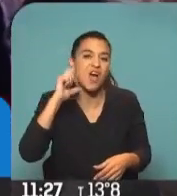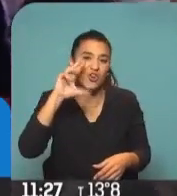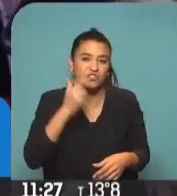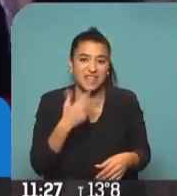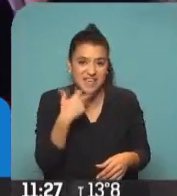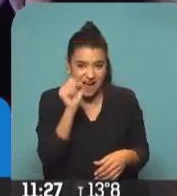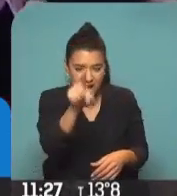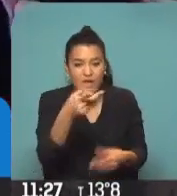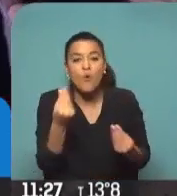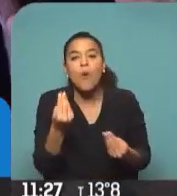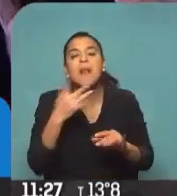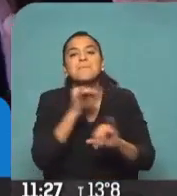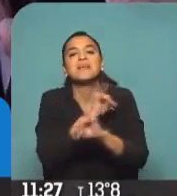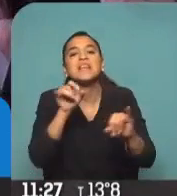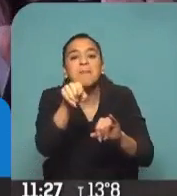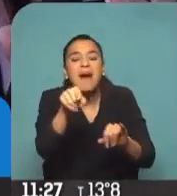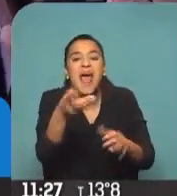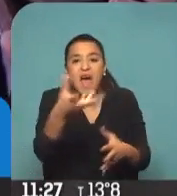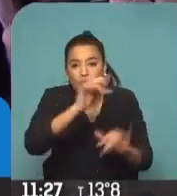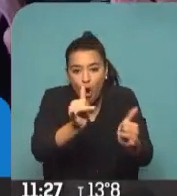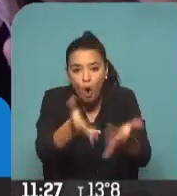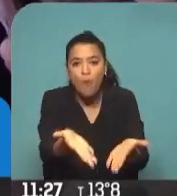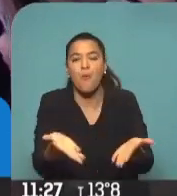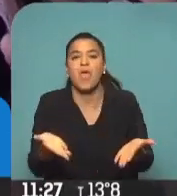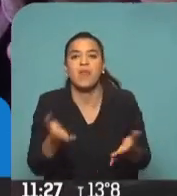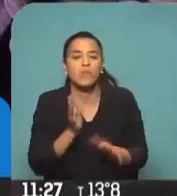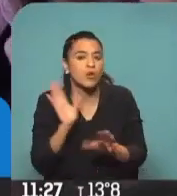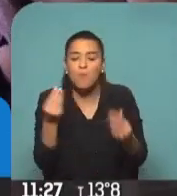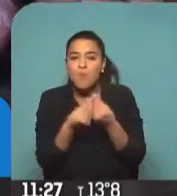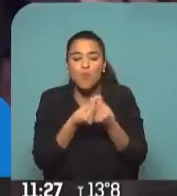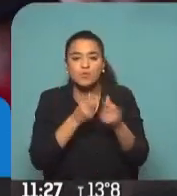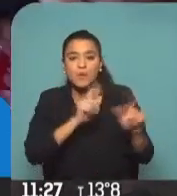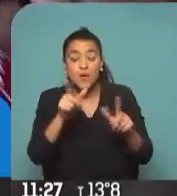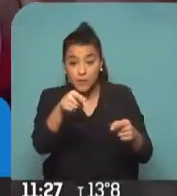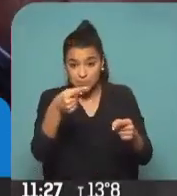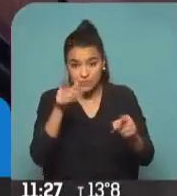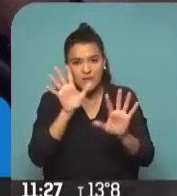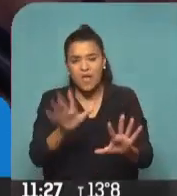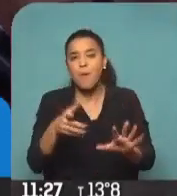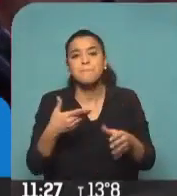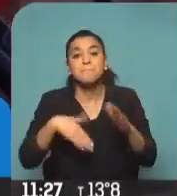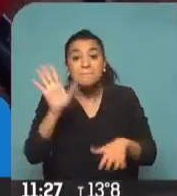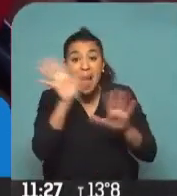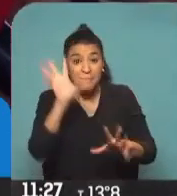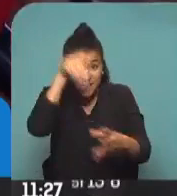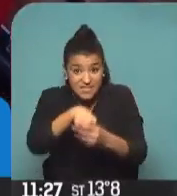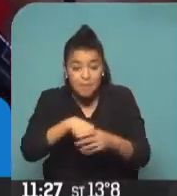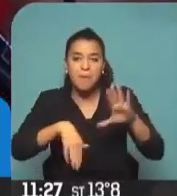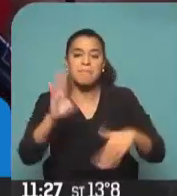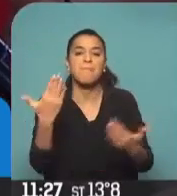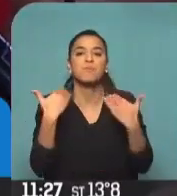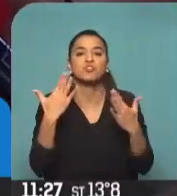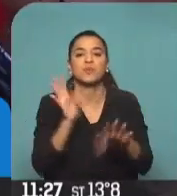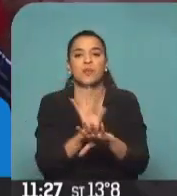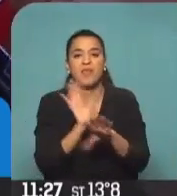hija. Digo, ¿cuál es el mensaje para ellos teniendo en cuenta con el bombardeo de imágenes que hubo en esta campaña? Que cuanto más participen, más posibilidades van a